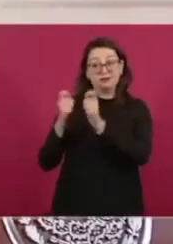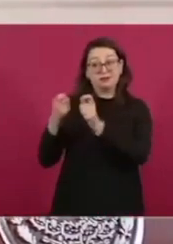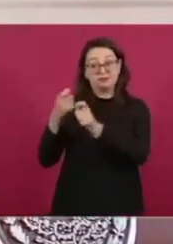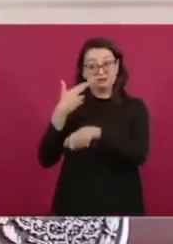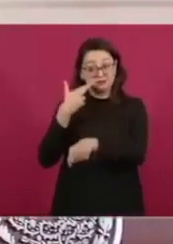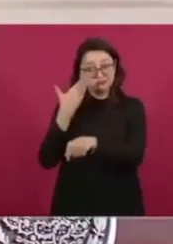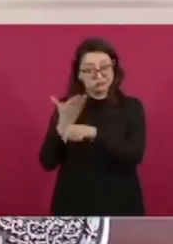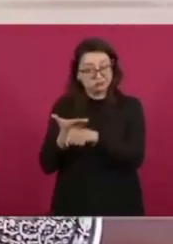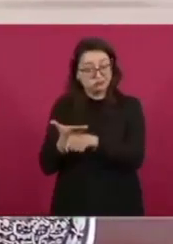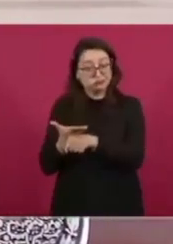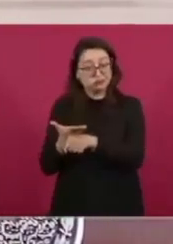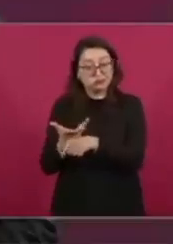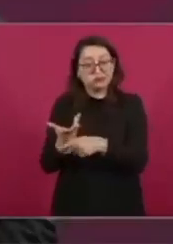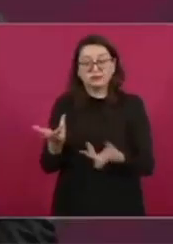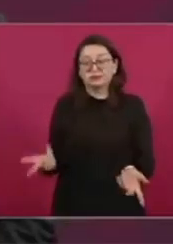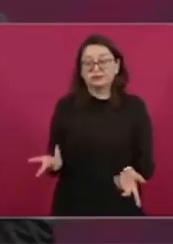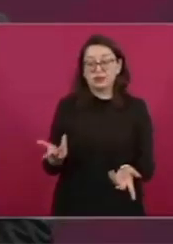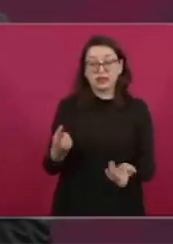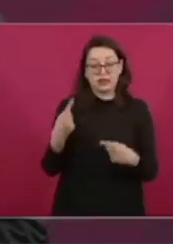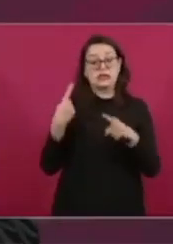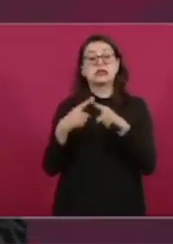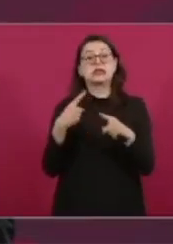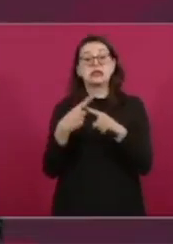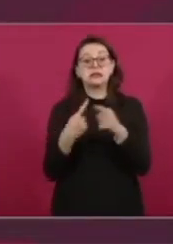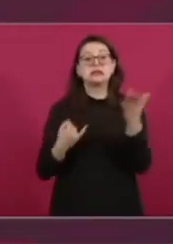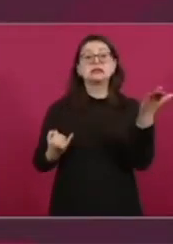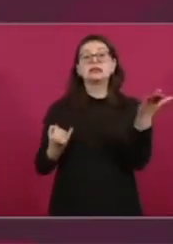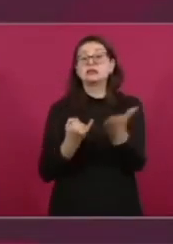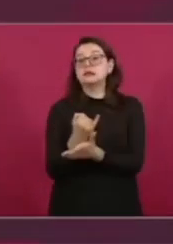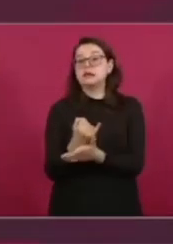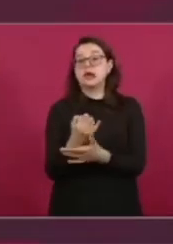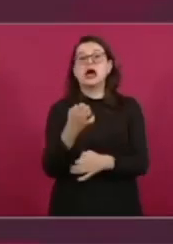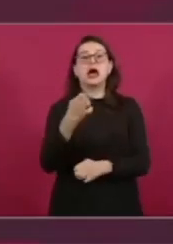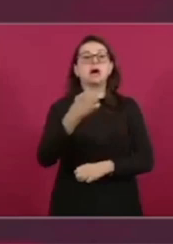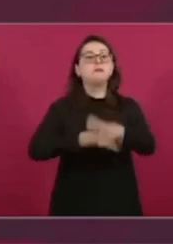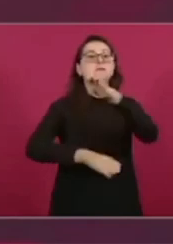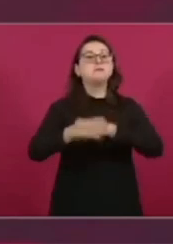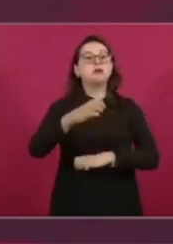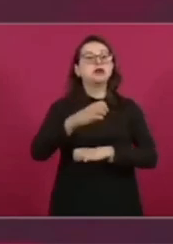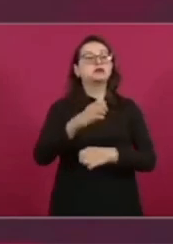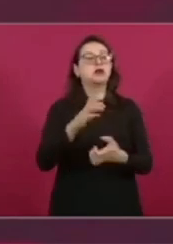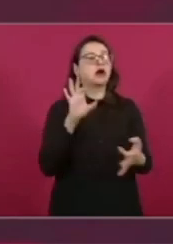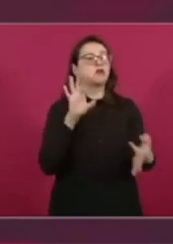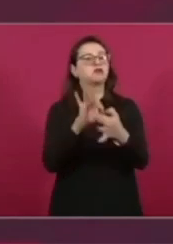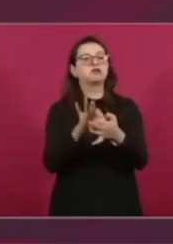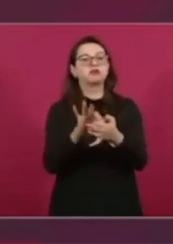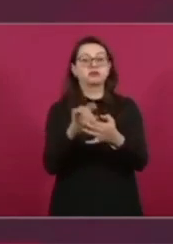la papelería que se utiliza en las elecciones.